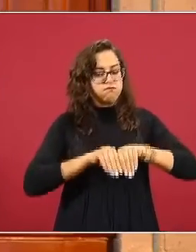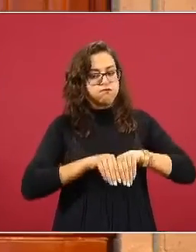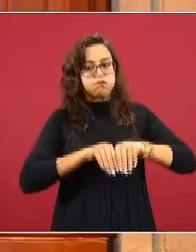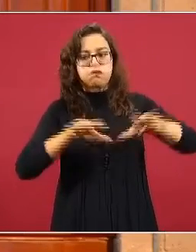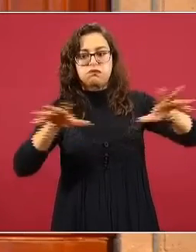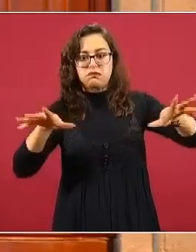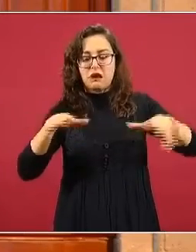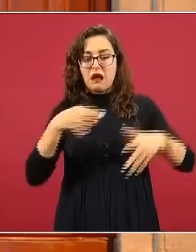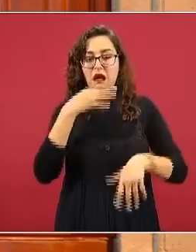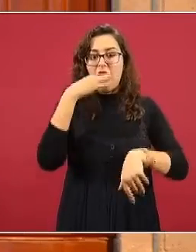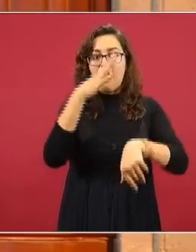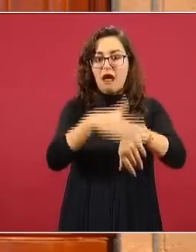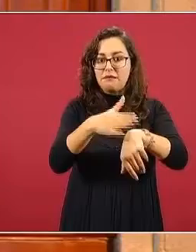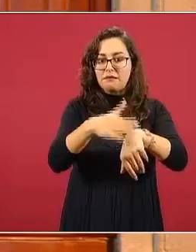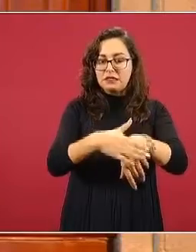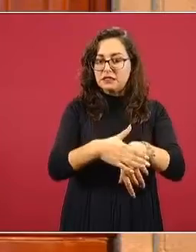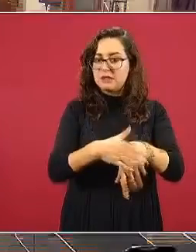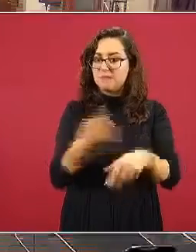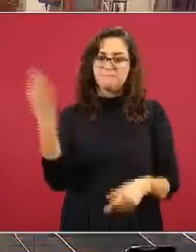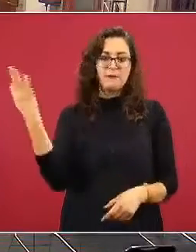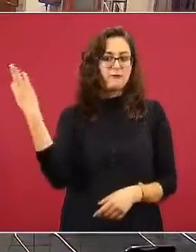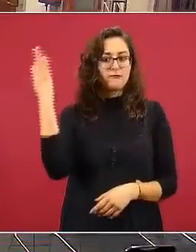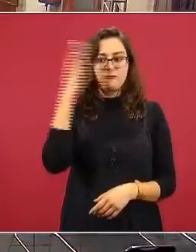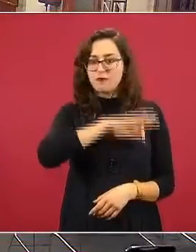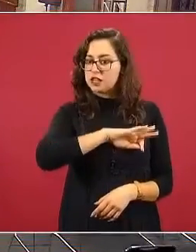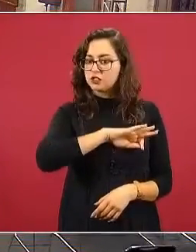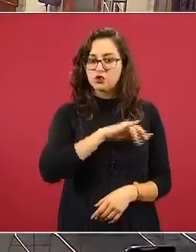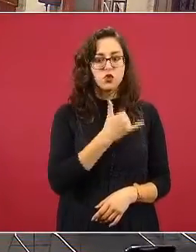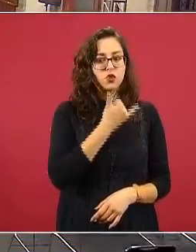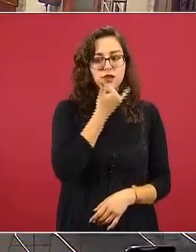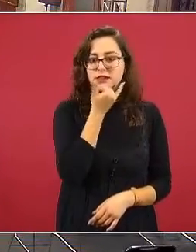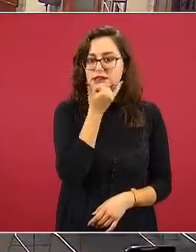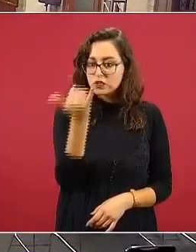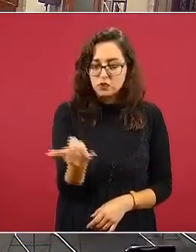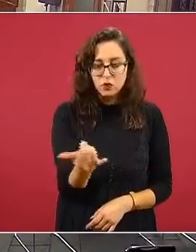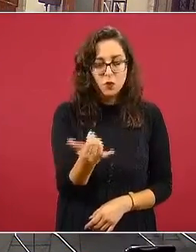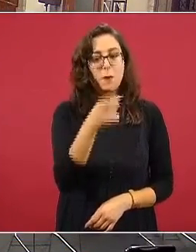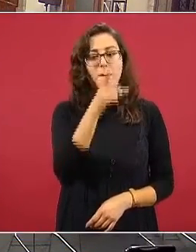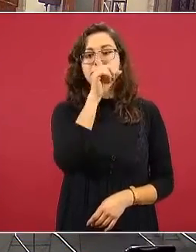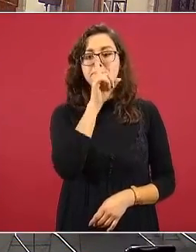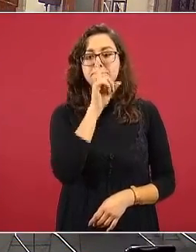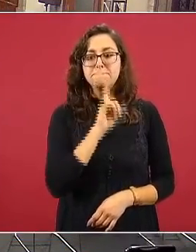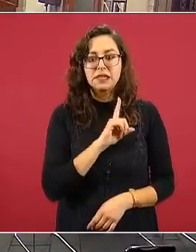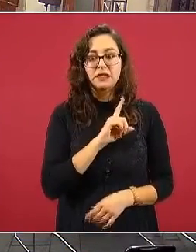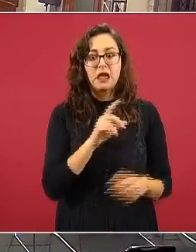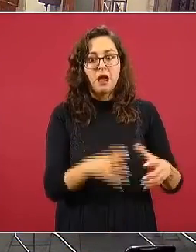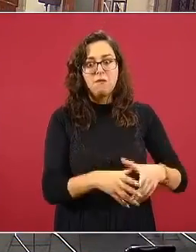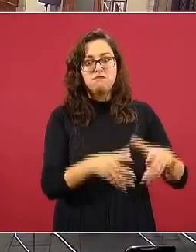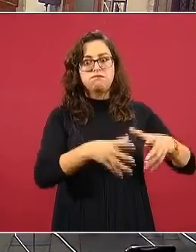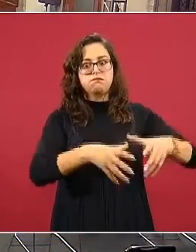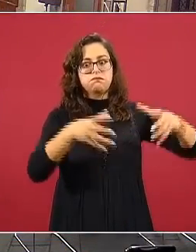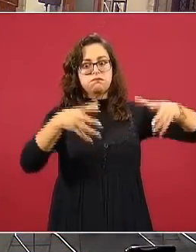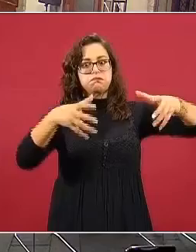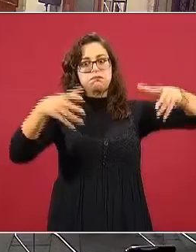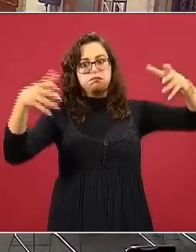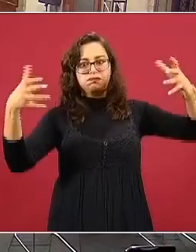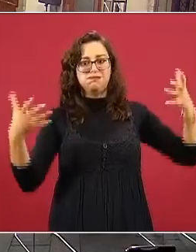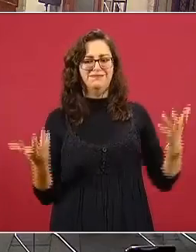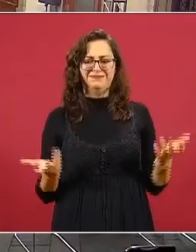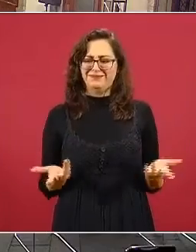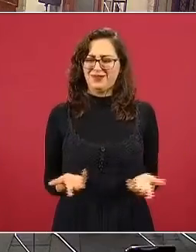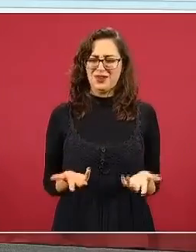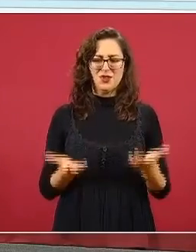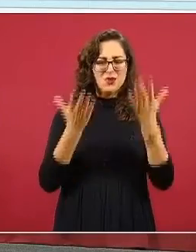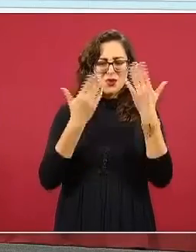momento transmitir pues una falsa percepción de incremento en la epidemia